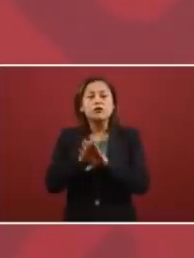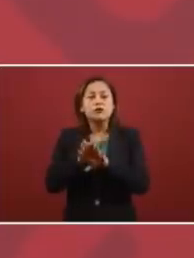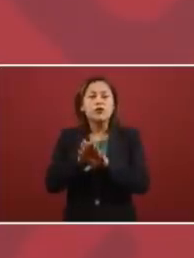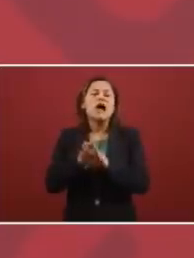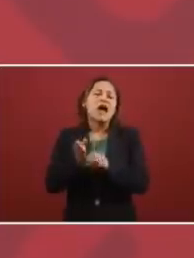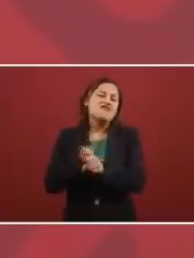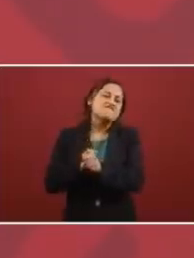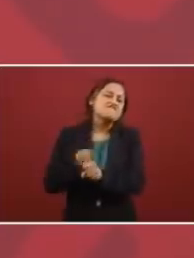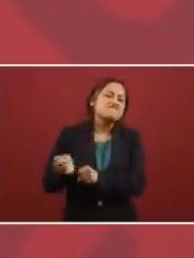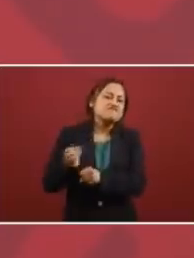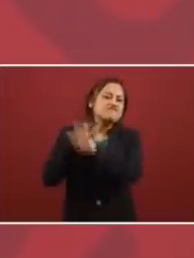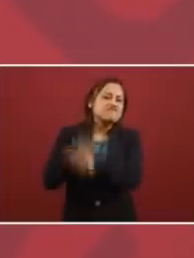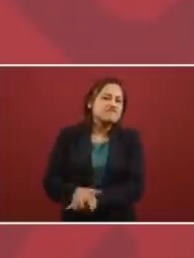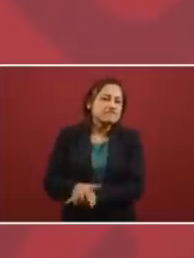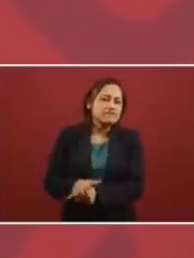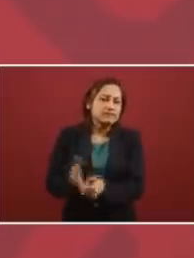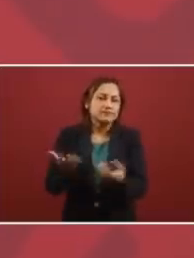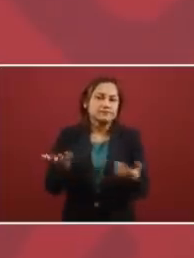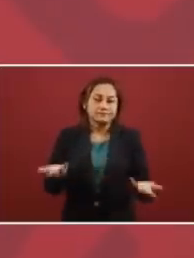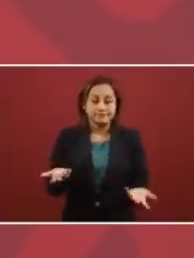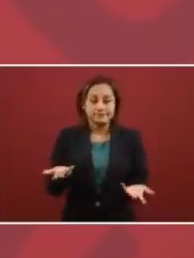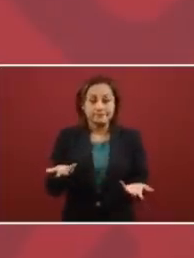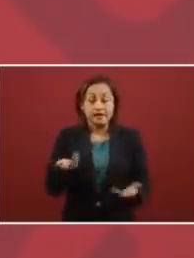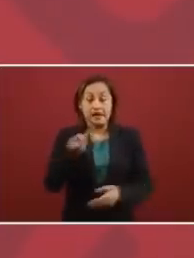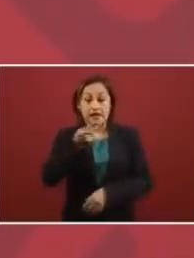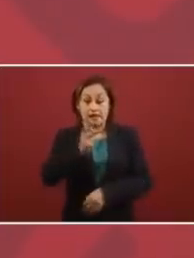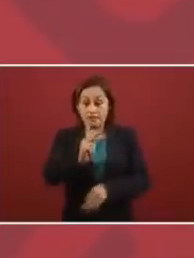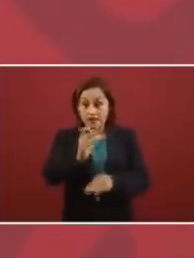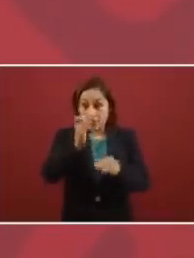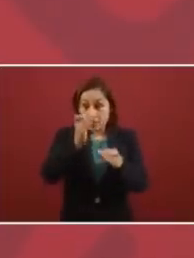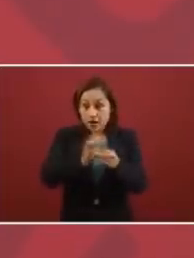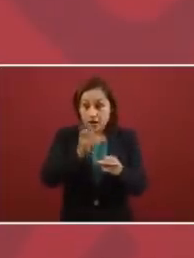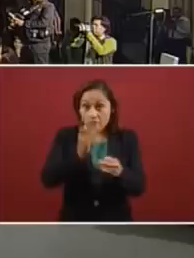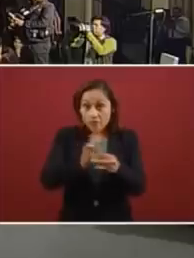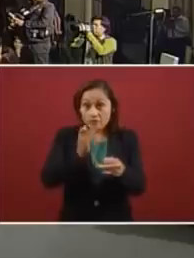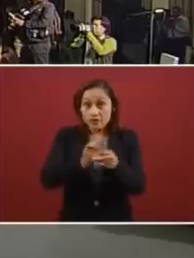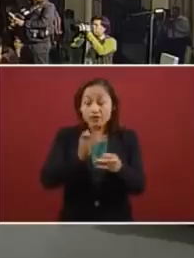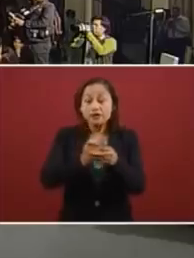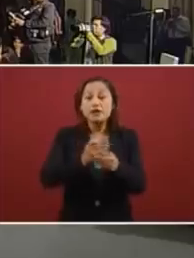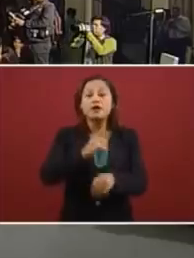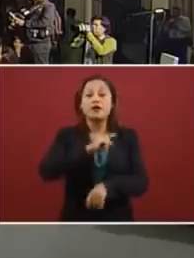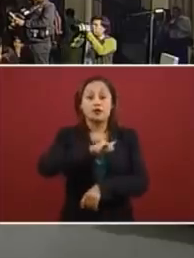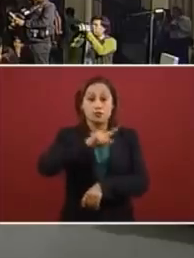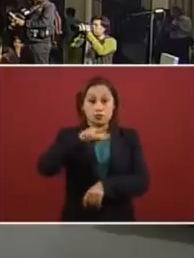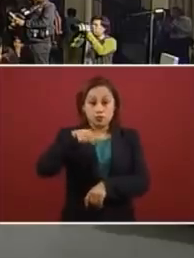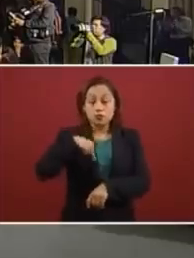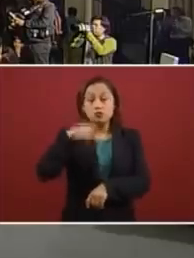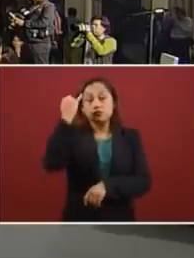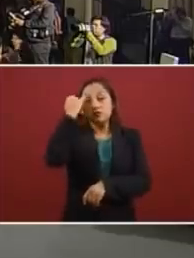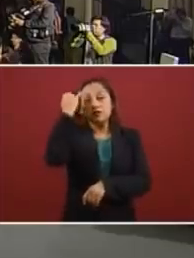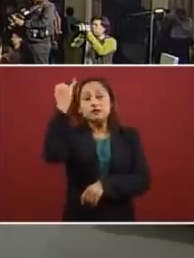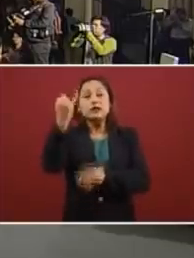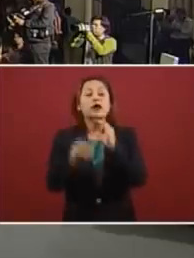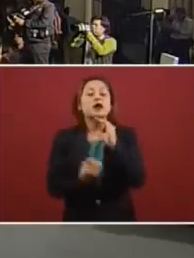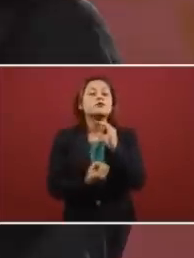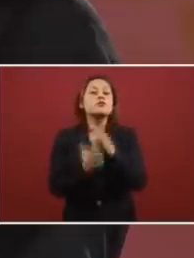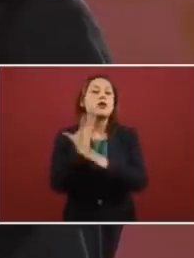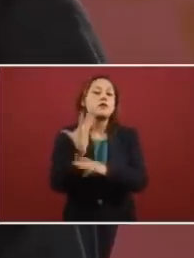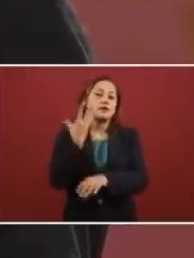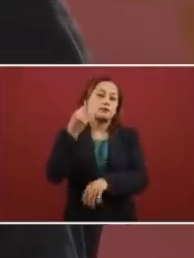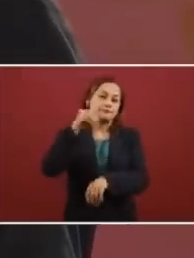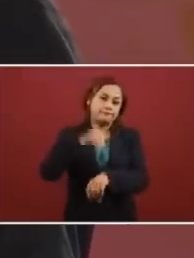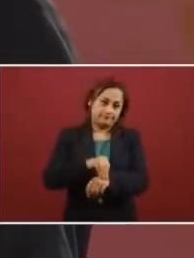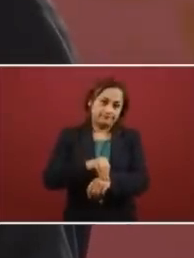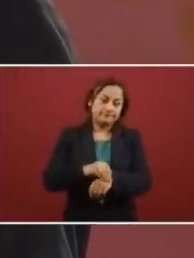entonces hay un cambio completo la política que estamos llevando a cabo y cuando se